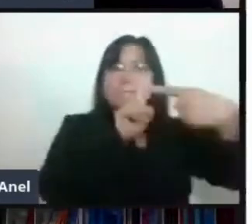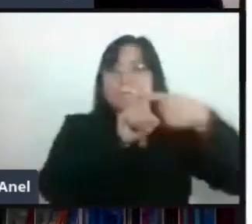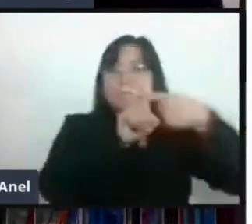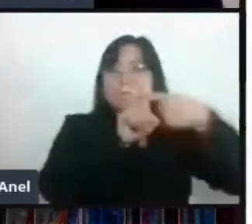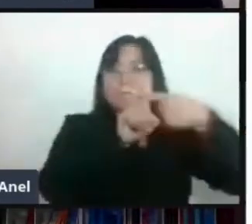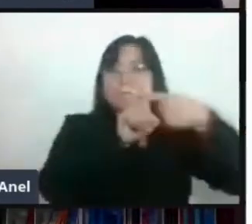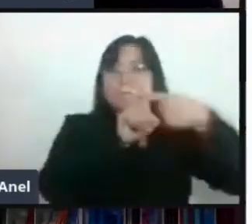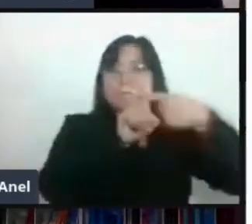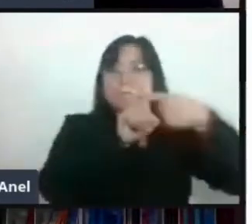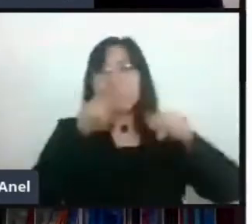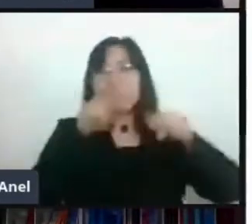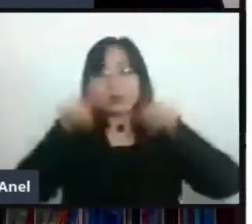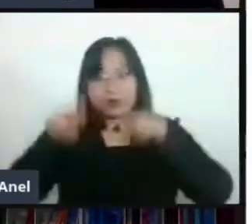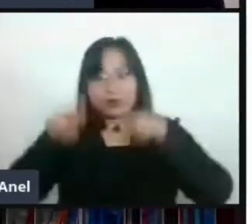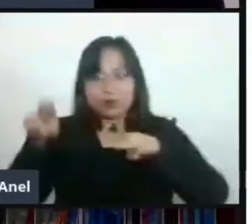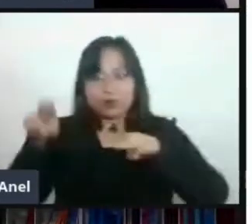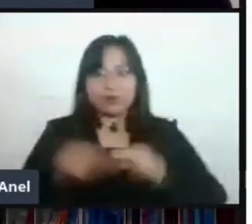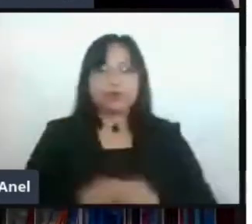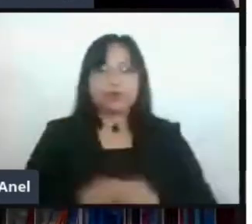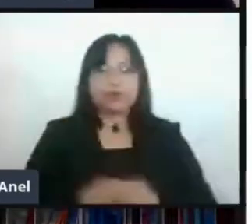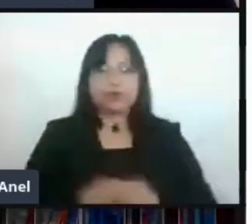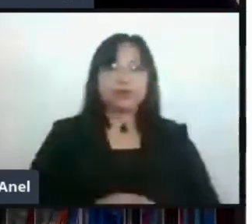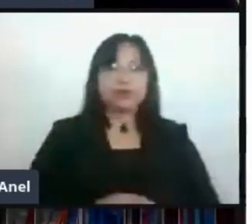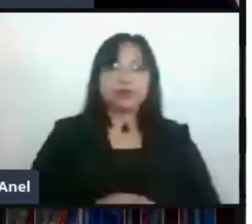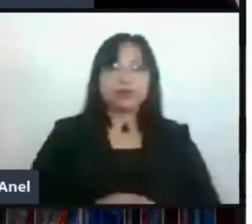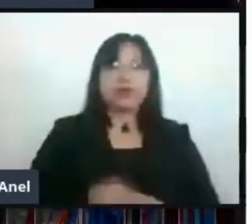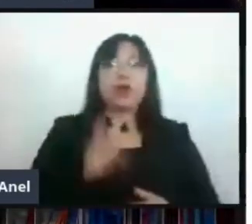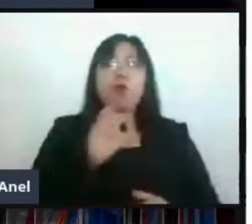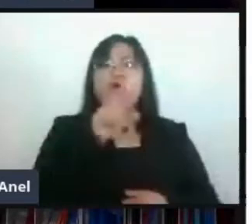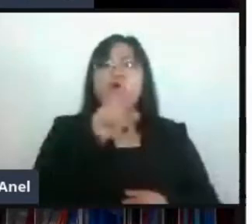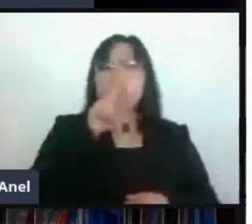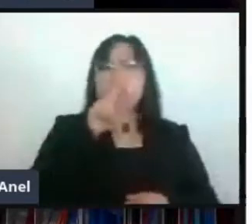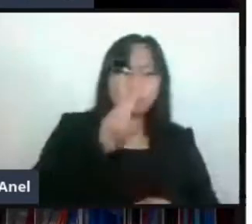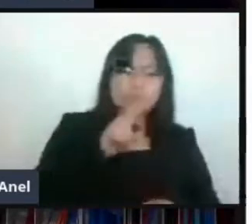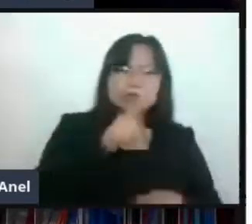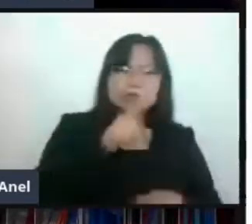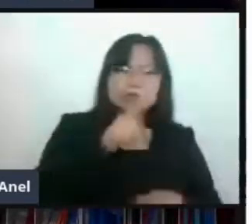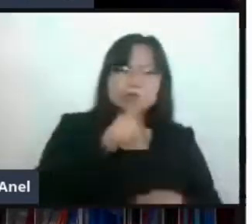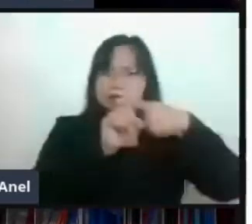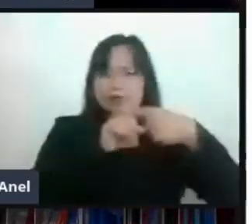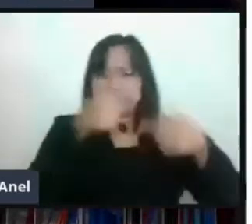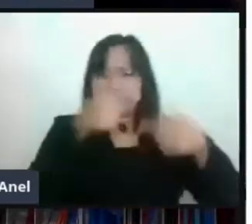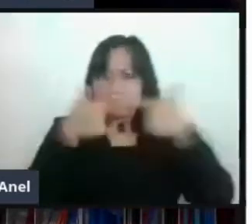Google el símbolo de más siempre quiere decir agregar,